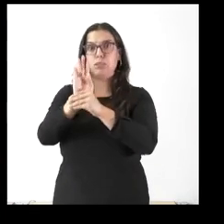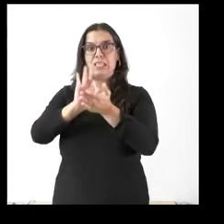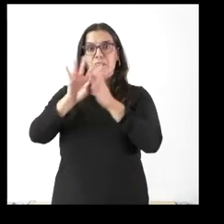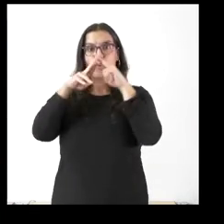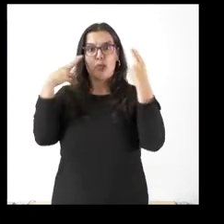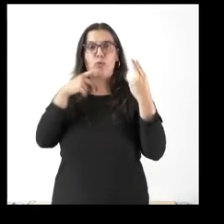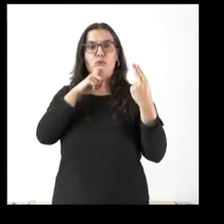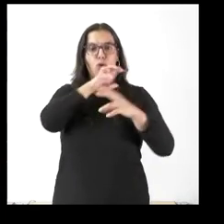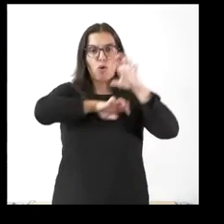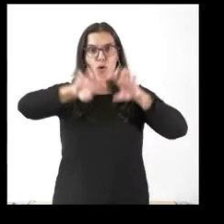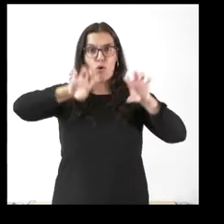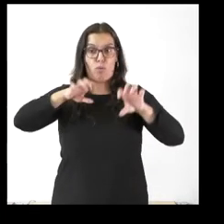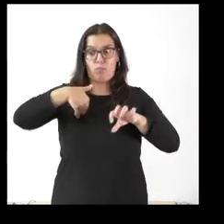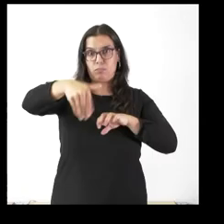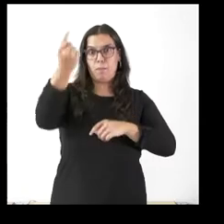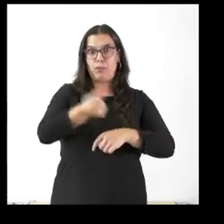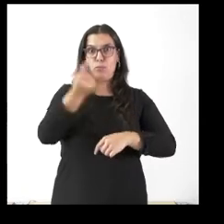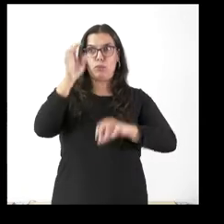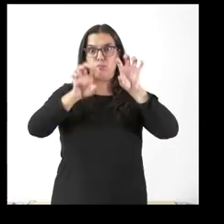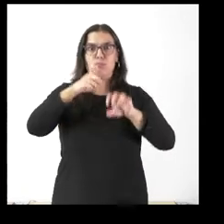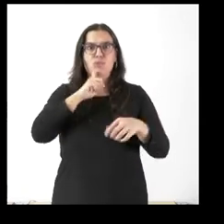elaborar en el presupuesto? Muchas gracias.